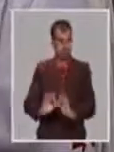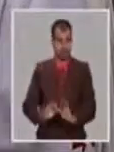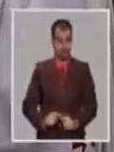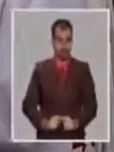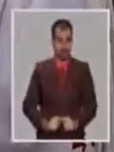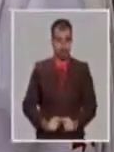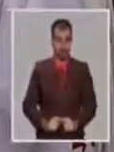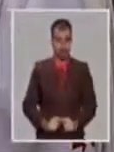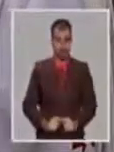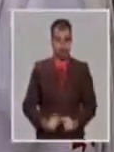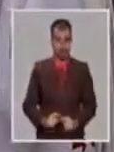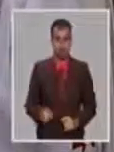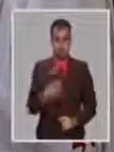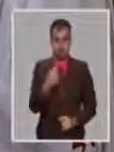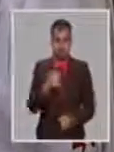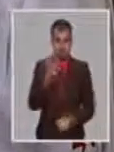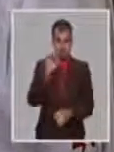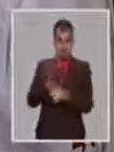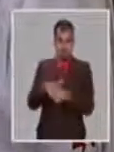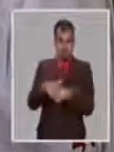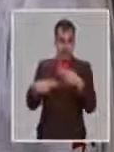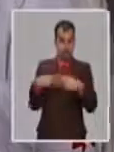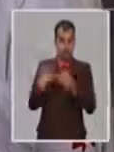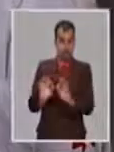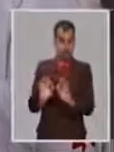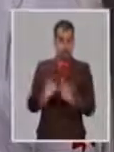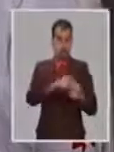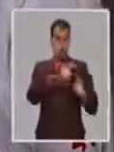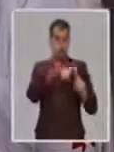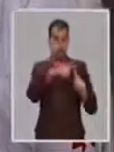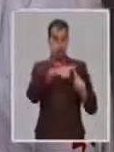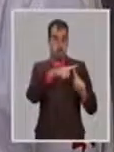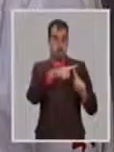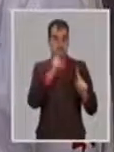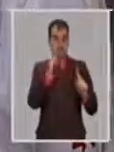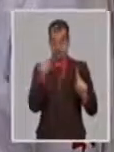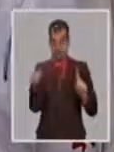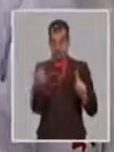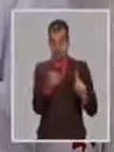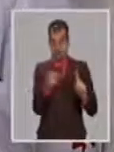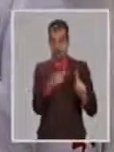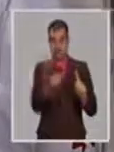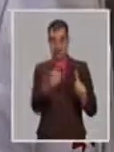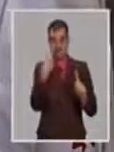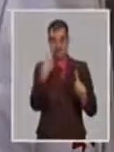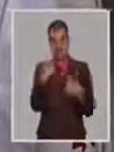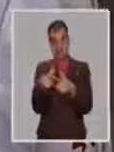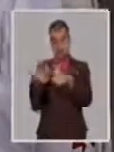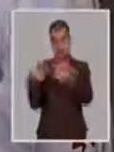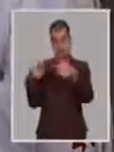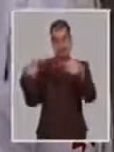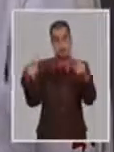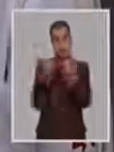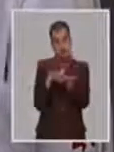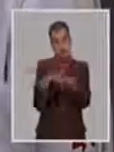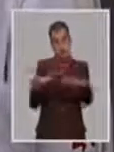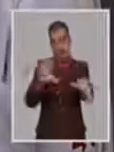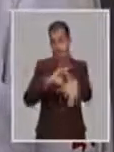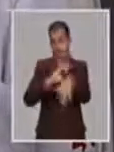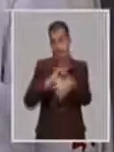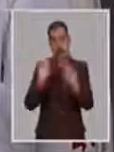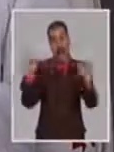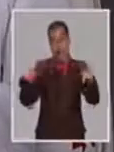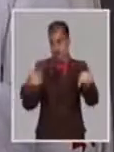momento en que empezamos a hacer el trabajo, Guantánamo y Santiago también, desafortunadamente, en las provincias, junto con La Habana, de mayor incidencia